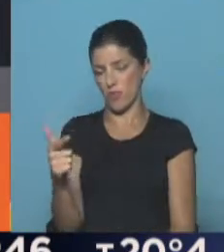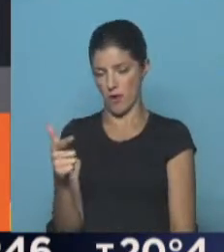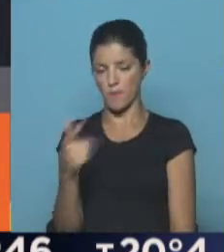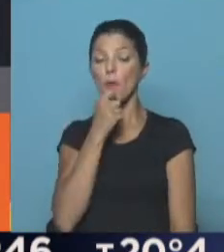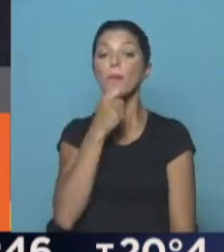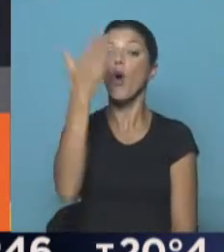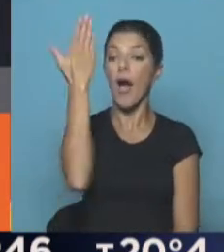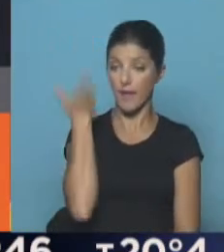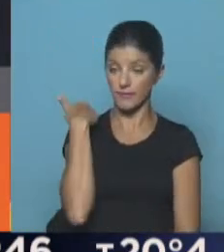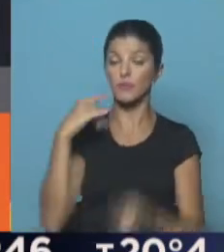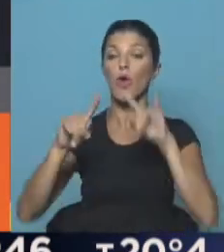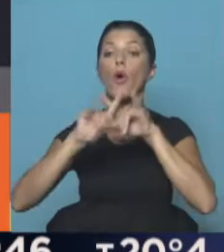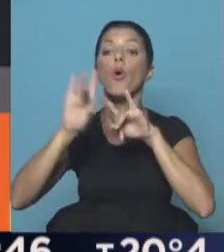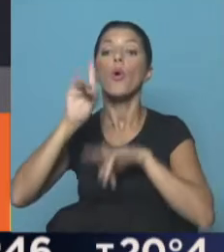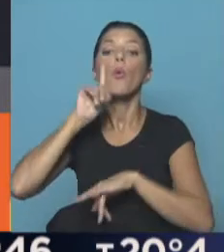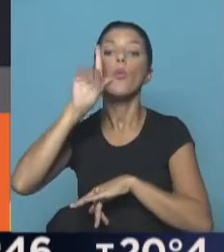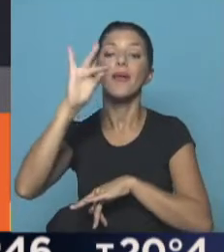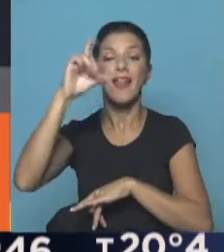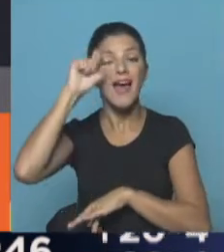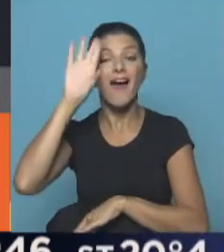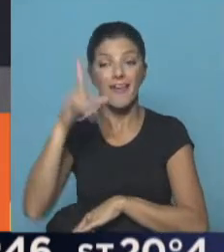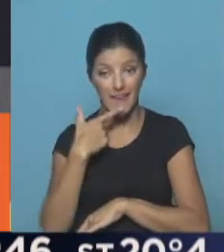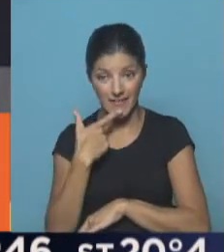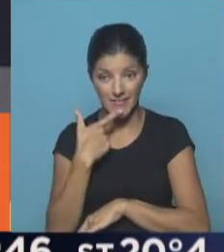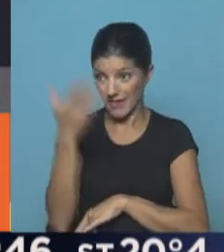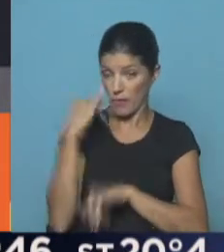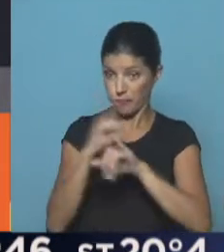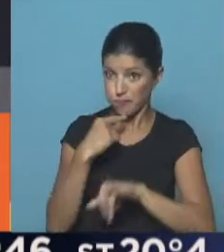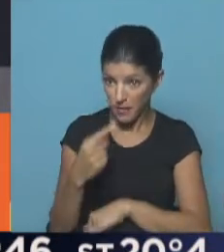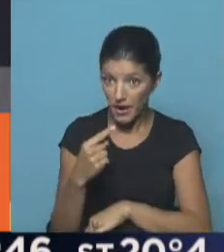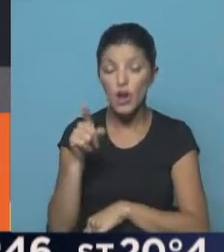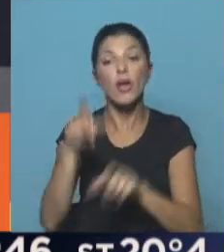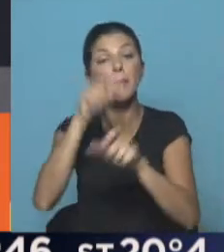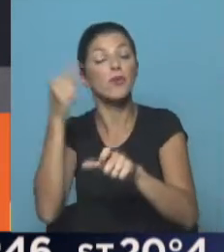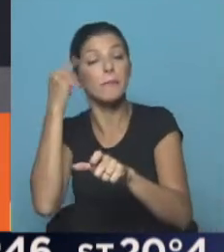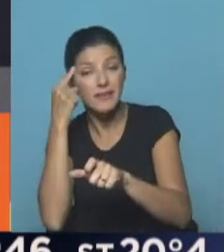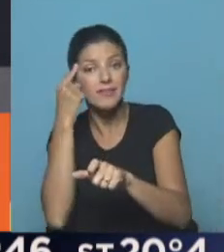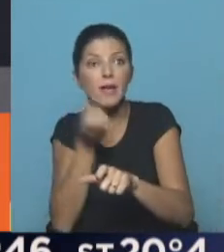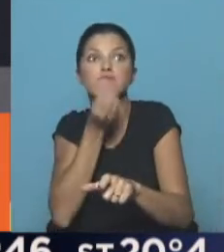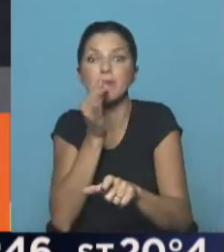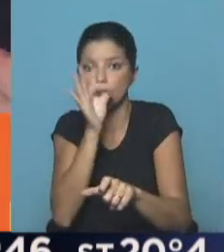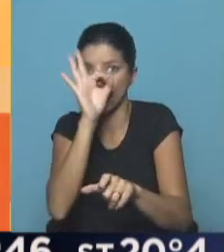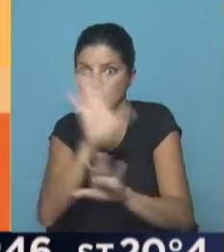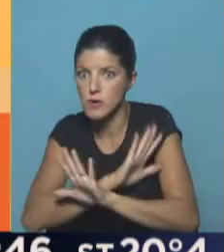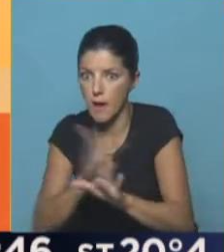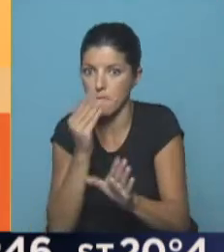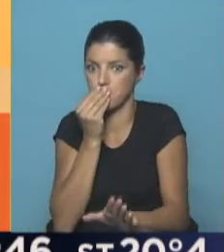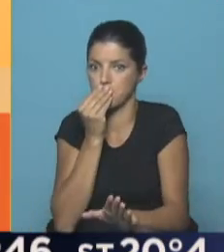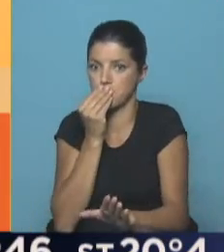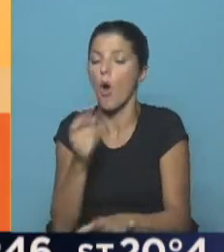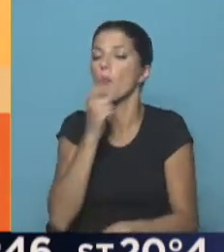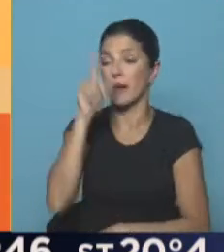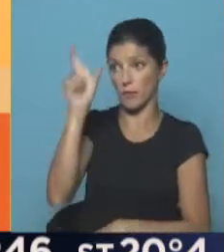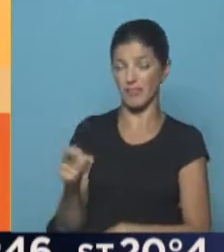durante la campaña de Wilders, expresa aquello que la gente pensaba y no se atrevía a decir. También. Es decir, viene el inmigrante, se queda